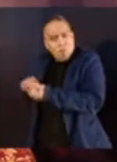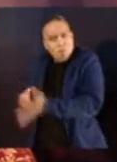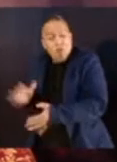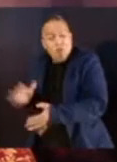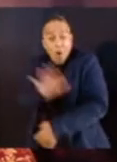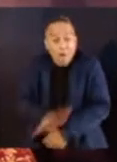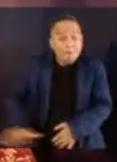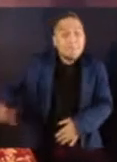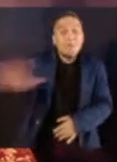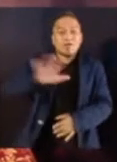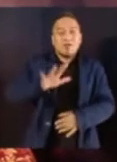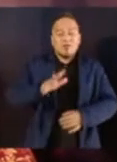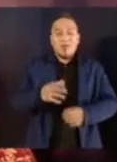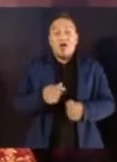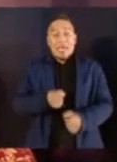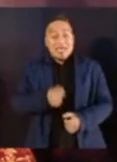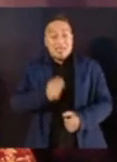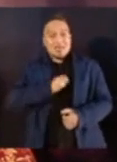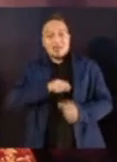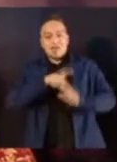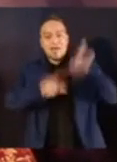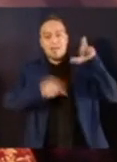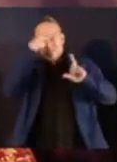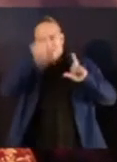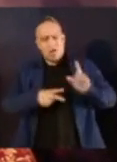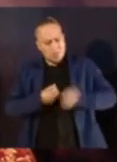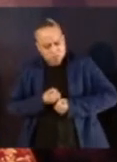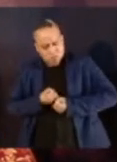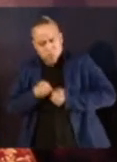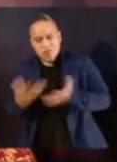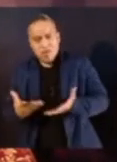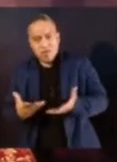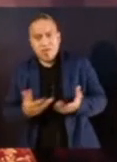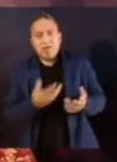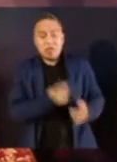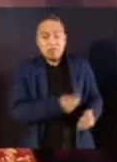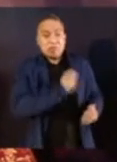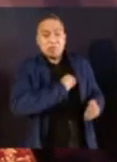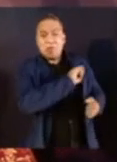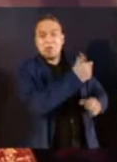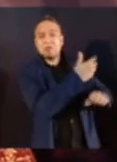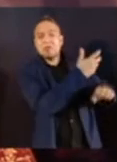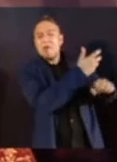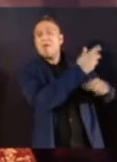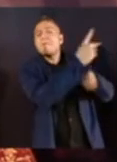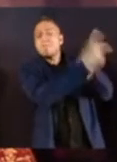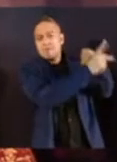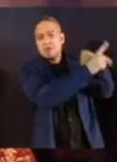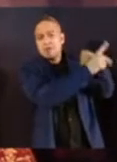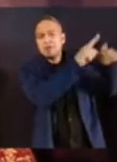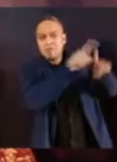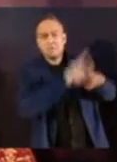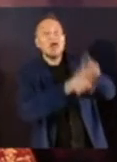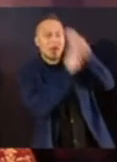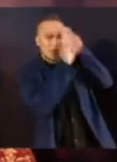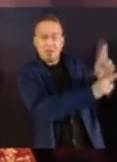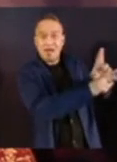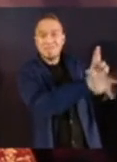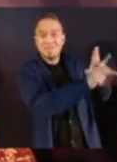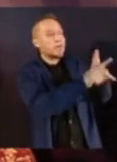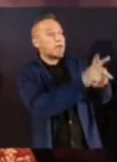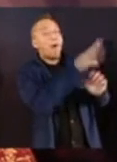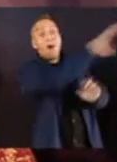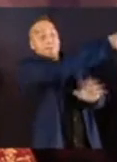identidades ajenas, que pueden ser muy valiosas, pero son las de otros países. Nosotros tenemos que responder a